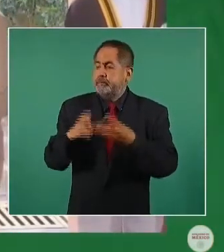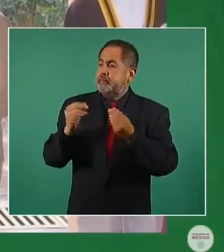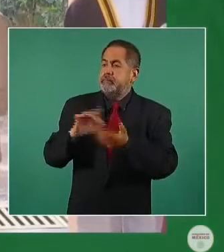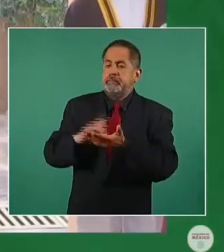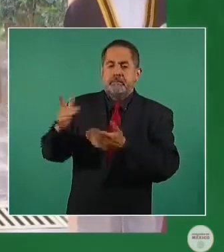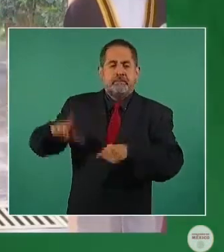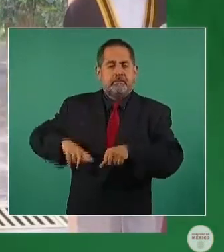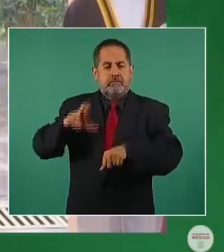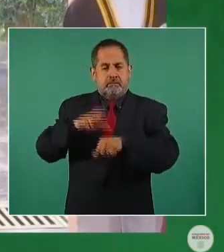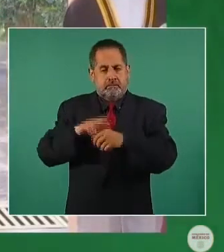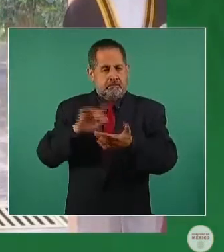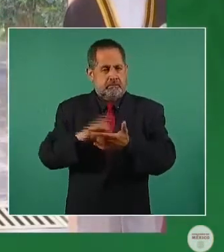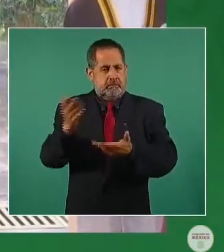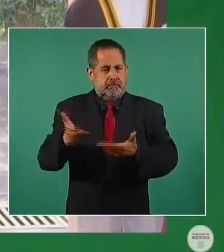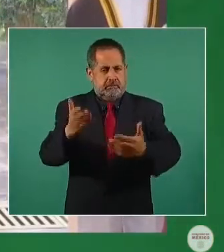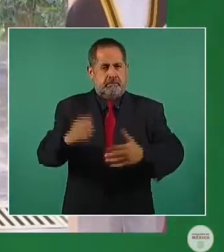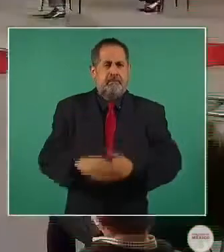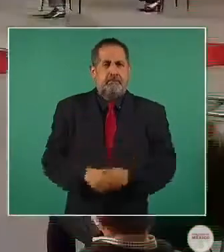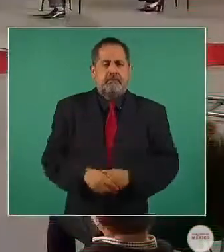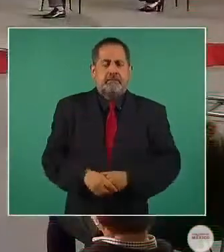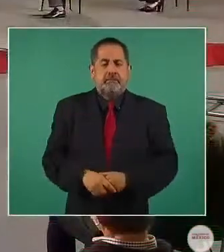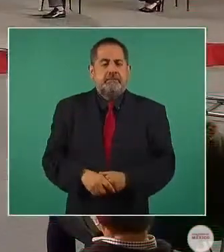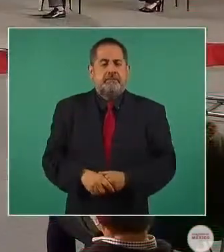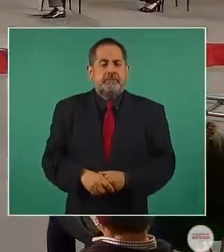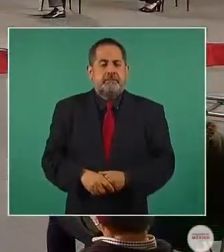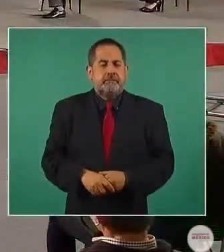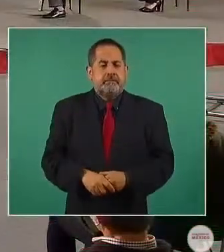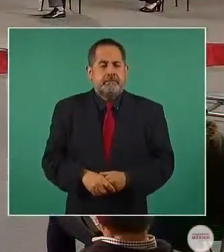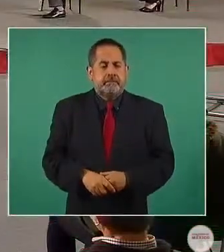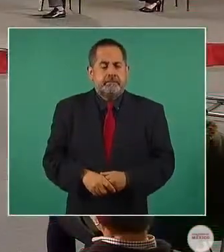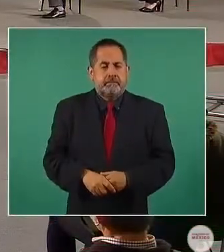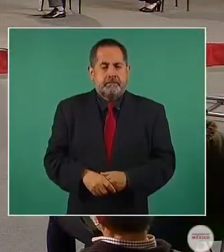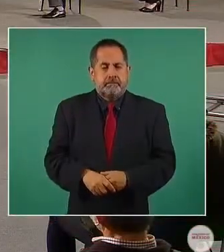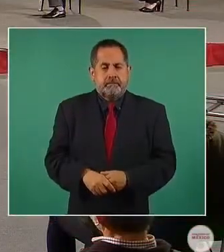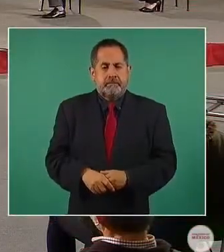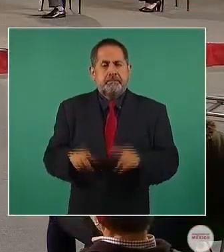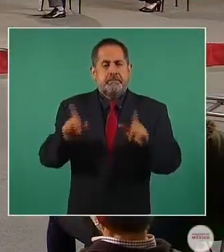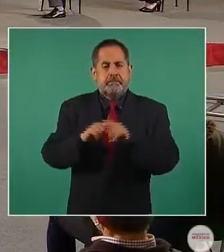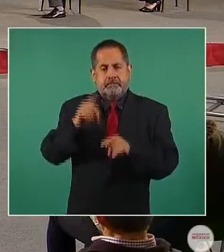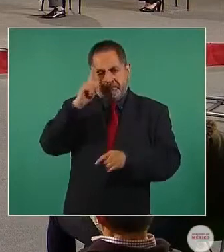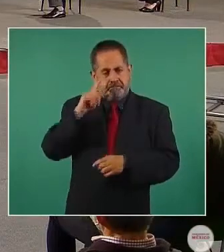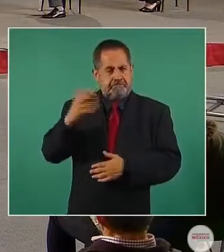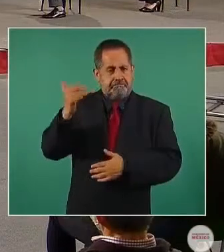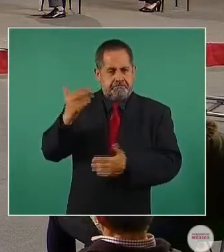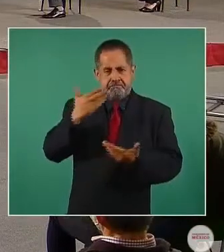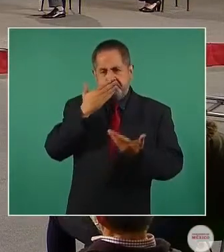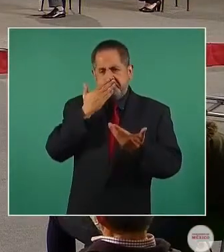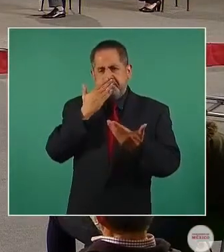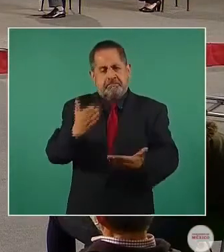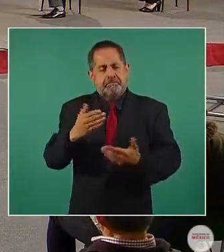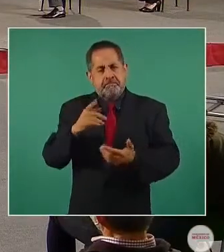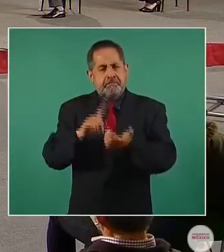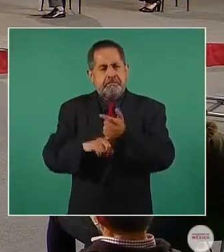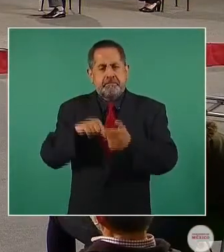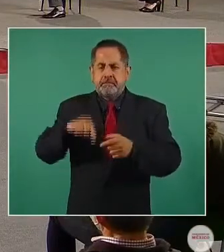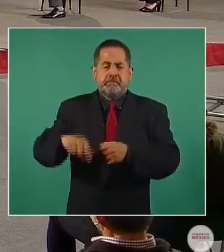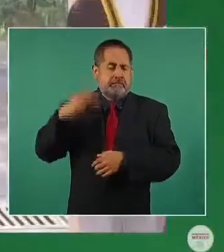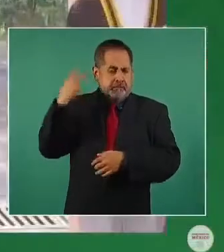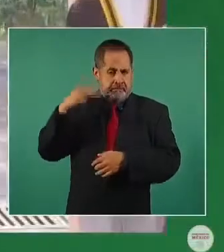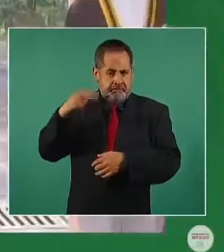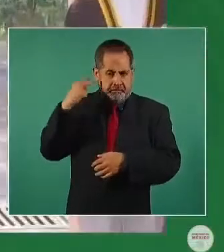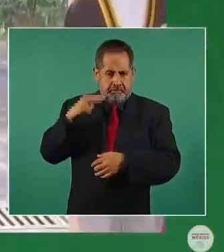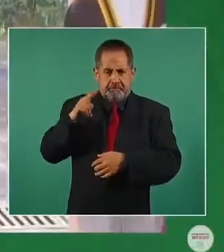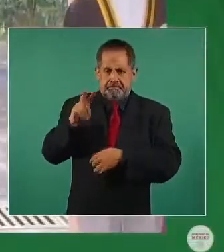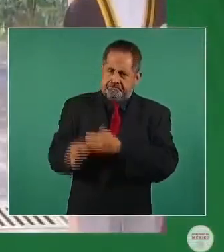gracias, gobernador, y cedo la palabra. Gracias. Solo para despedirnos, presidente, decirle que aquí en Veracruz